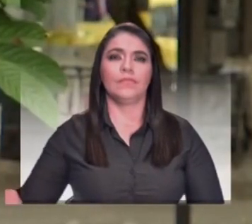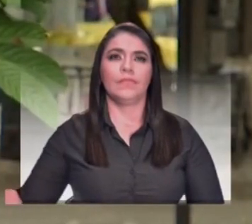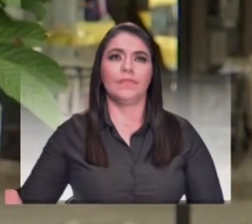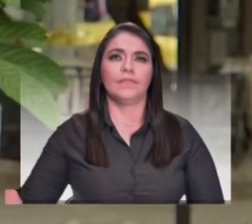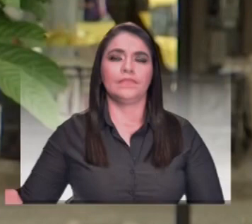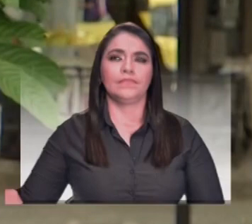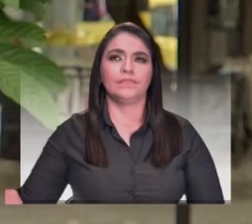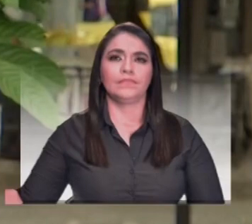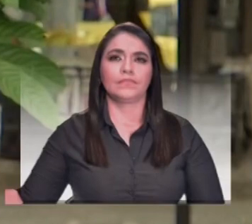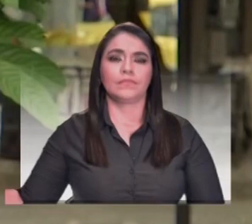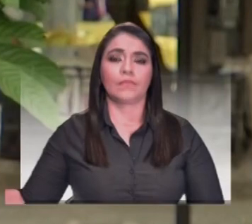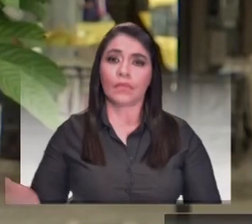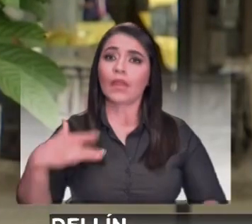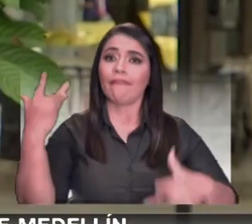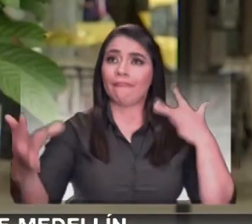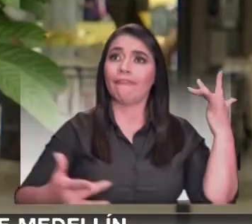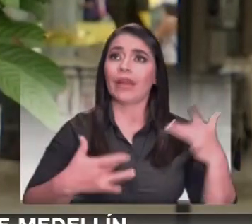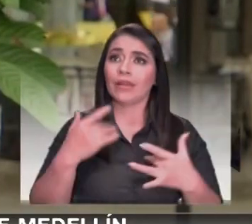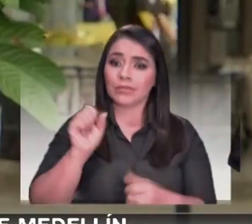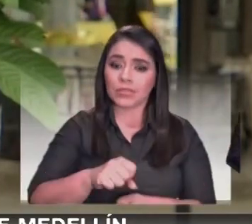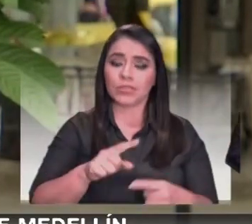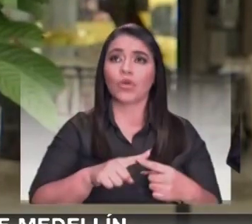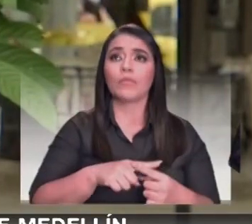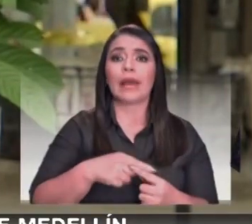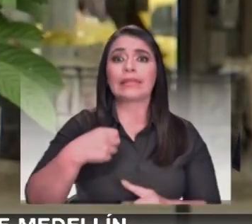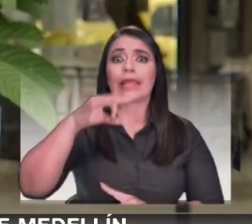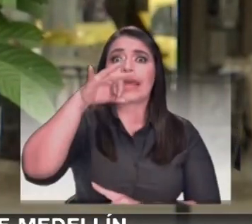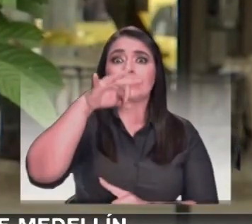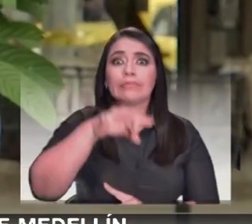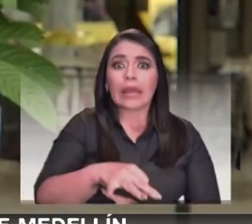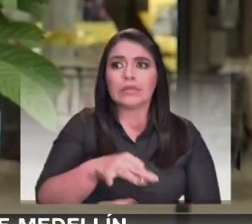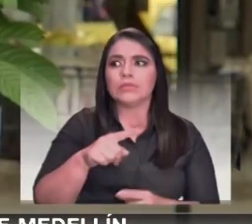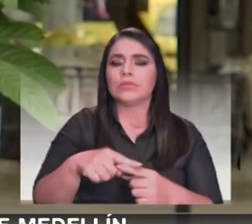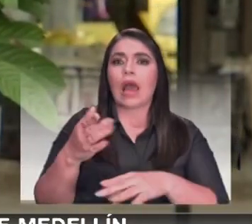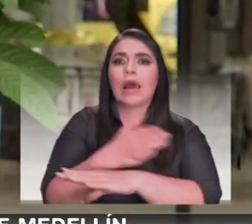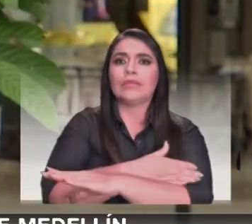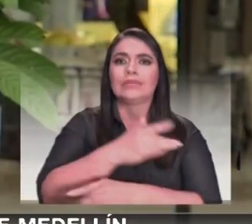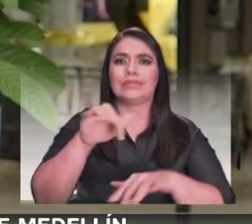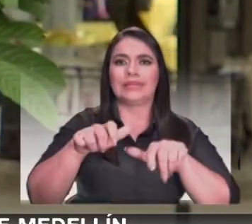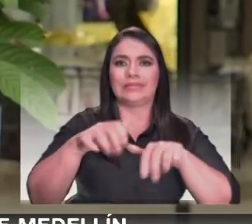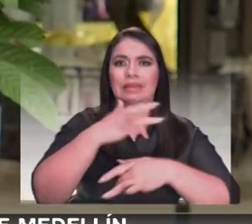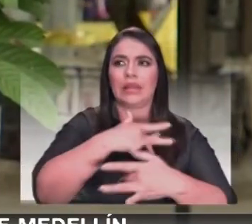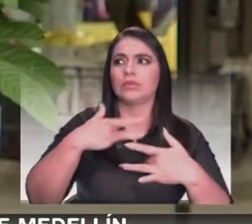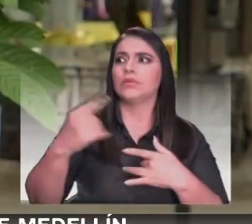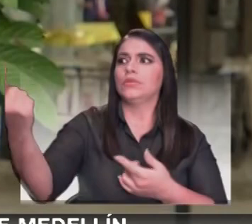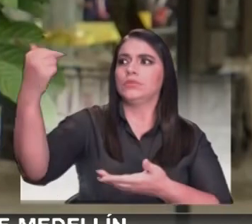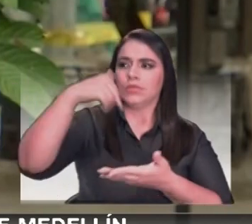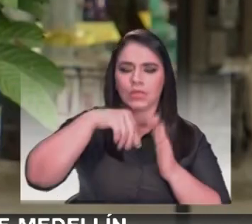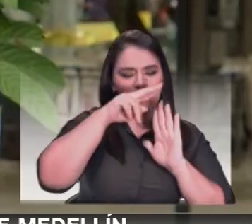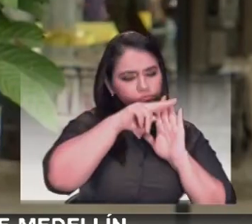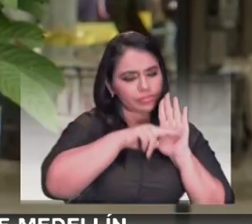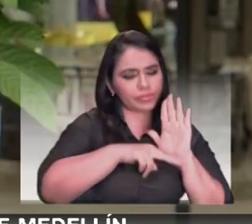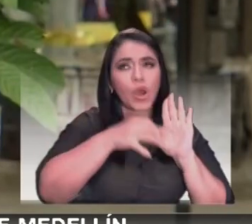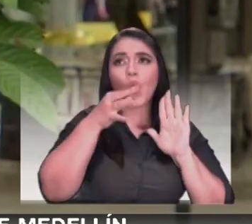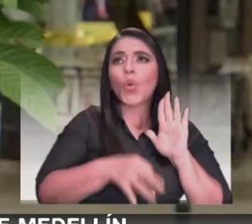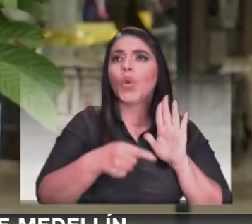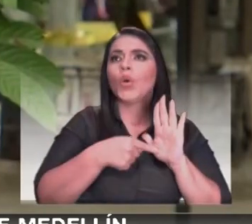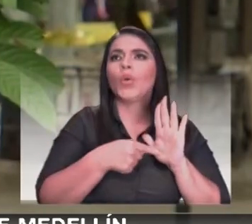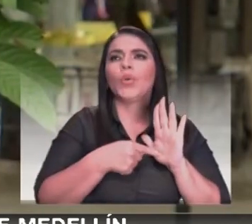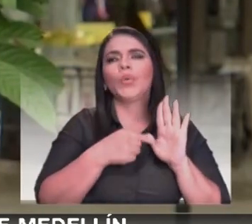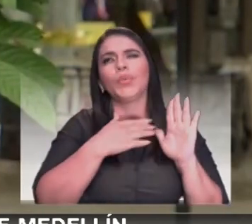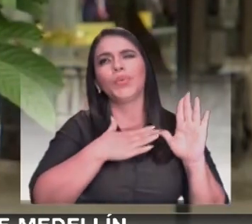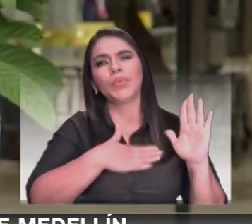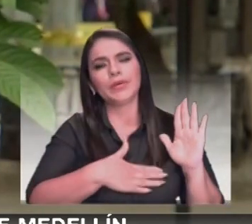3 meses logramos que, y de 4 visitas de la Secretaría de Salud, logramos cumplir con los protocolos